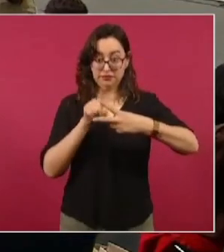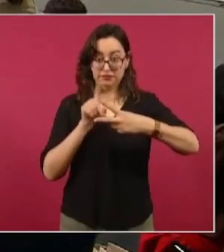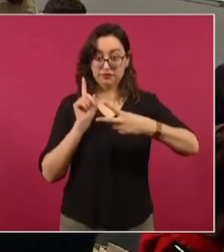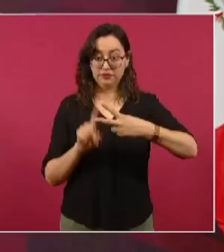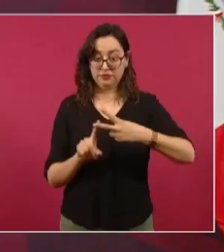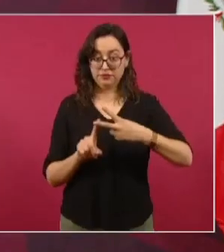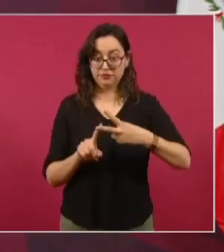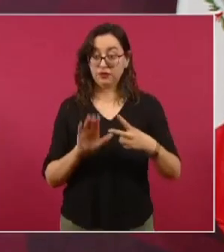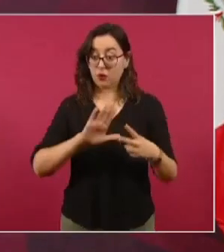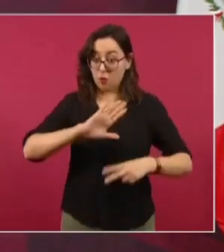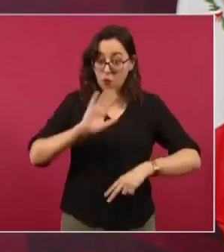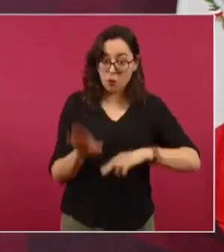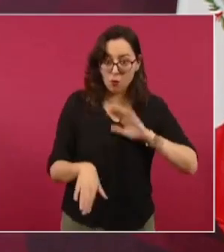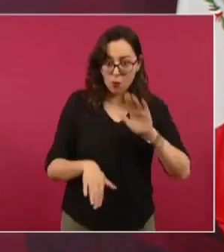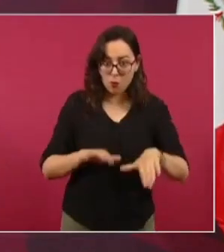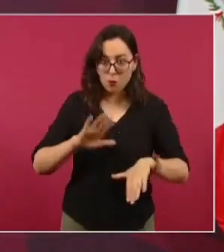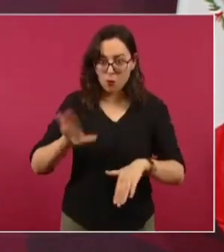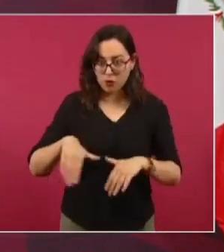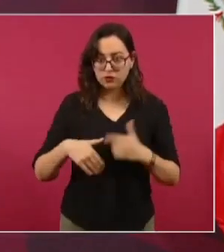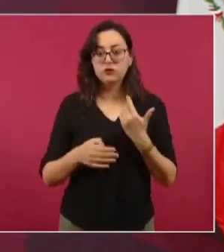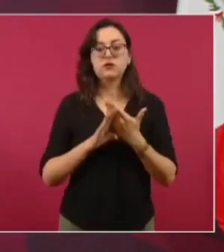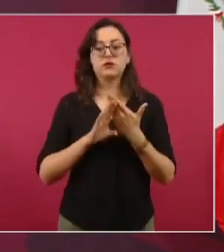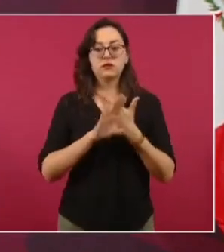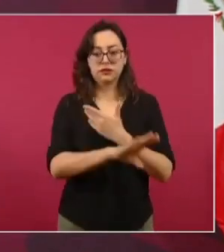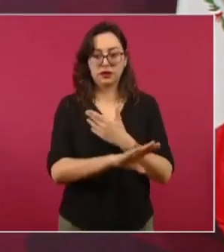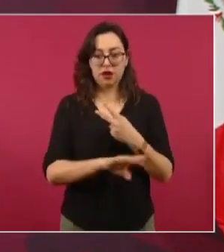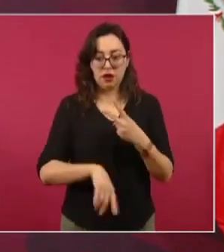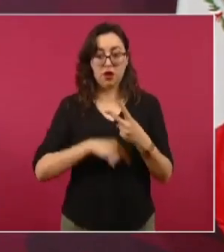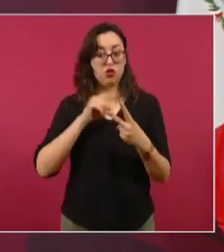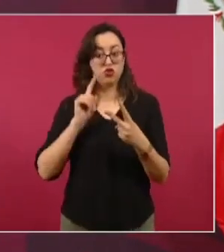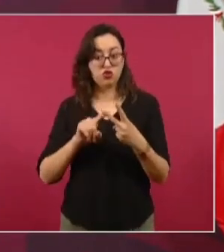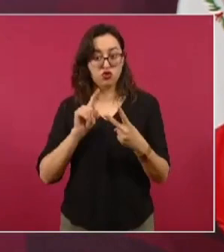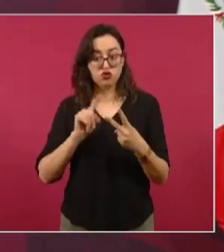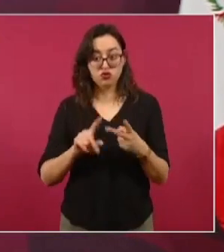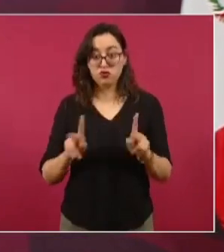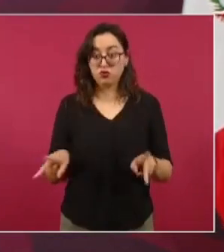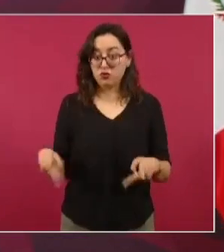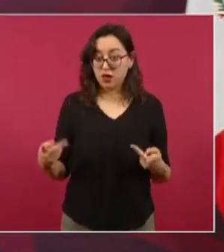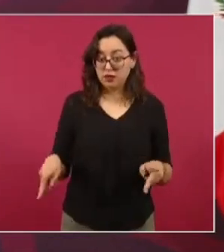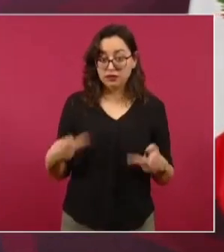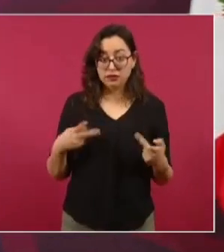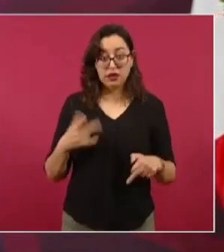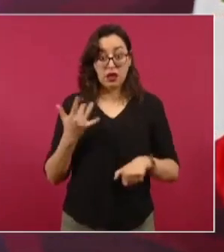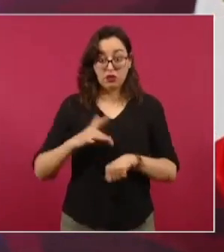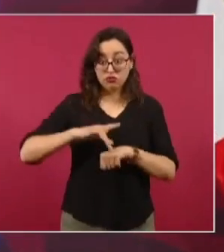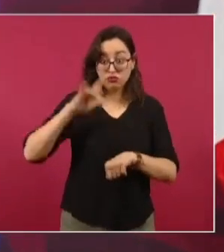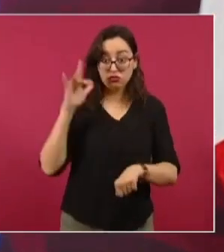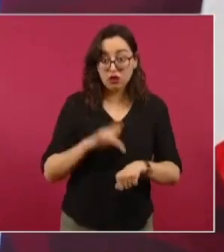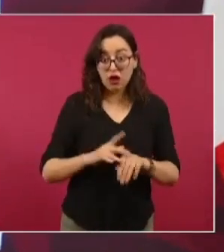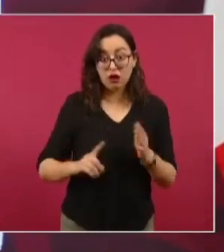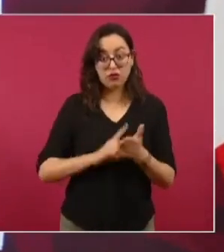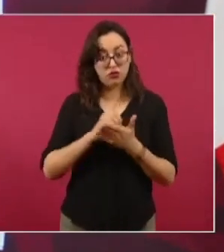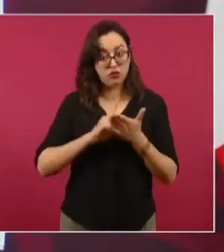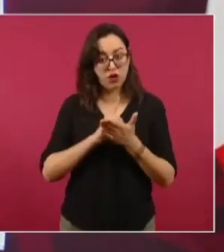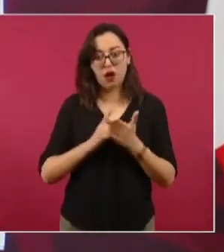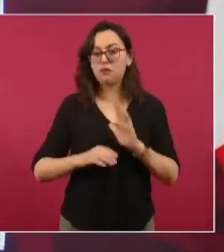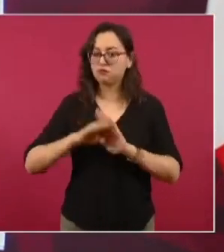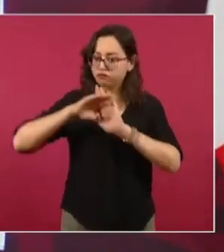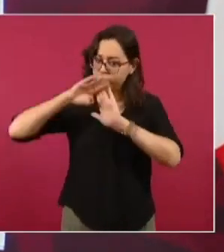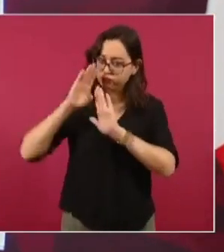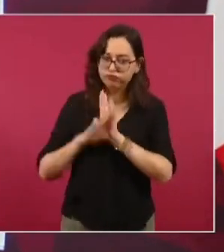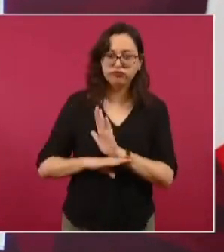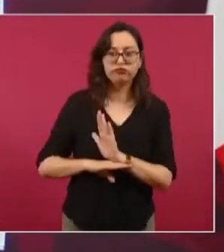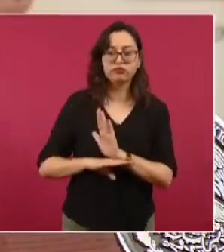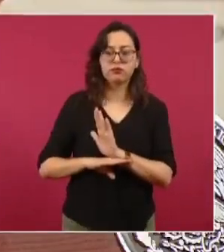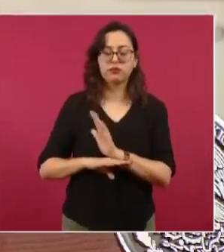primero y segundo que no aumente el consumo de drogas